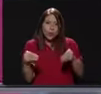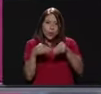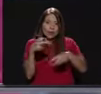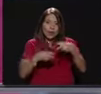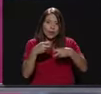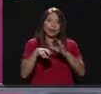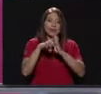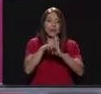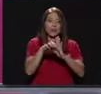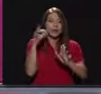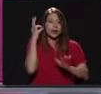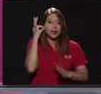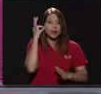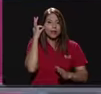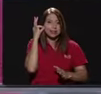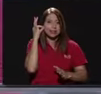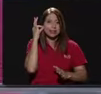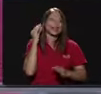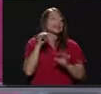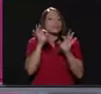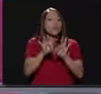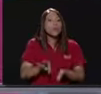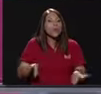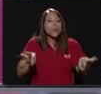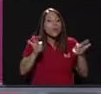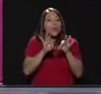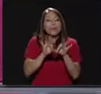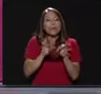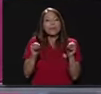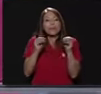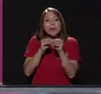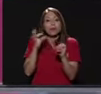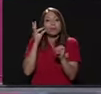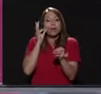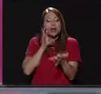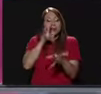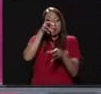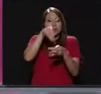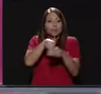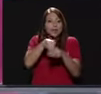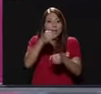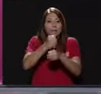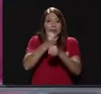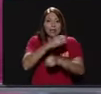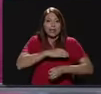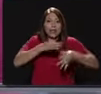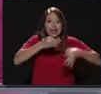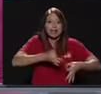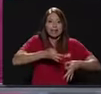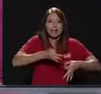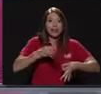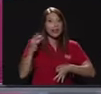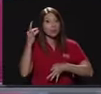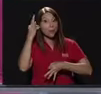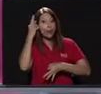problemas. Por ejemplo, las mujeres. Es clave insertar más mujeres y en empleos de mejor calidad. Las mujeres tienen